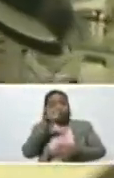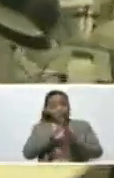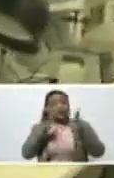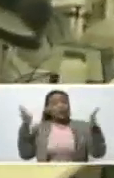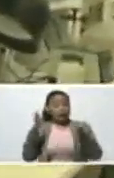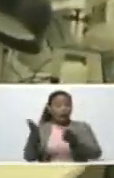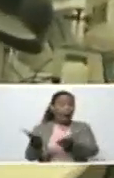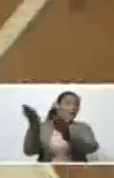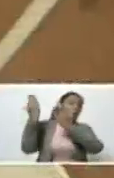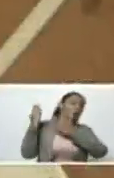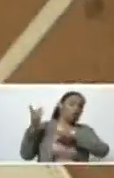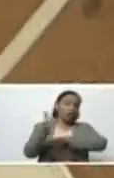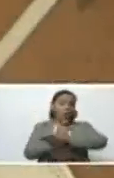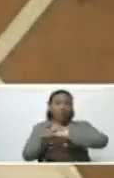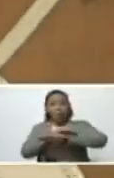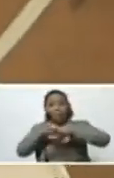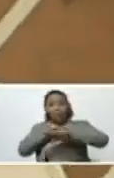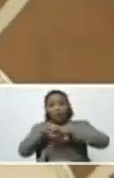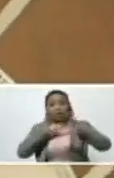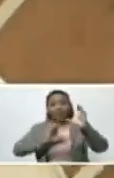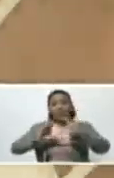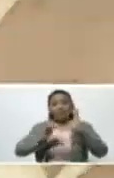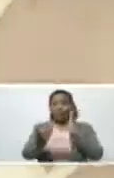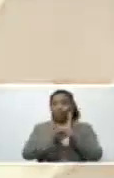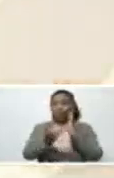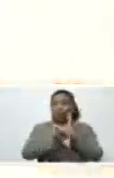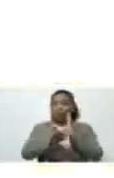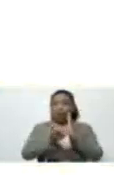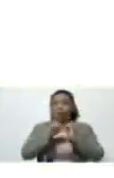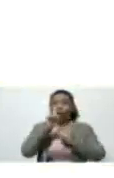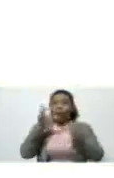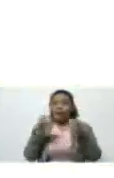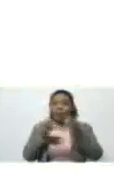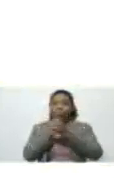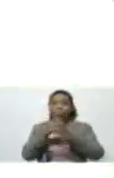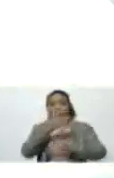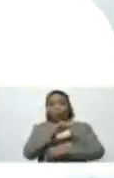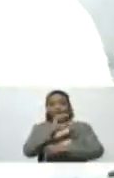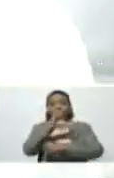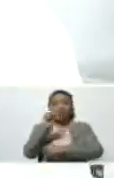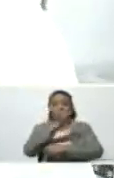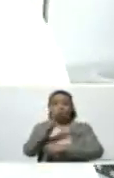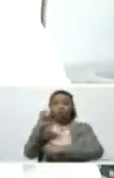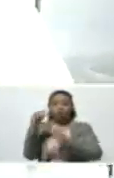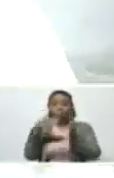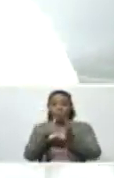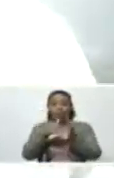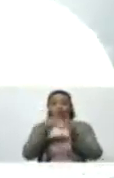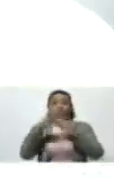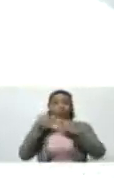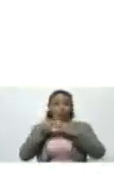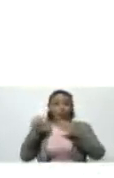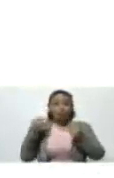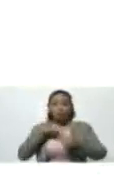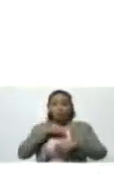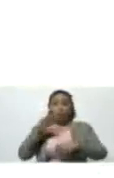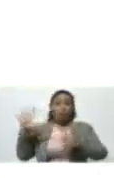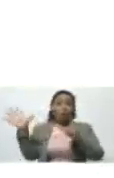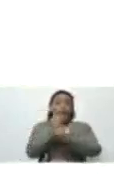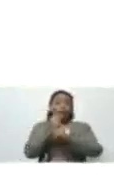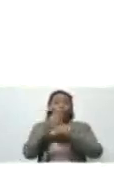gobierno, a través del Ministerio de Ciencia y Tecnología, un equipo que vale unos 300, 400 mil dólares, lo conseguimos